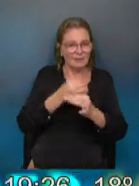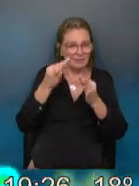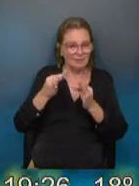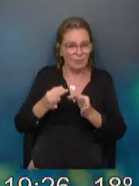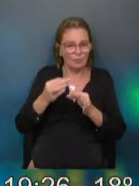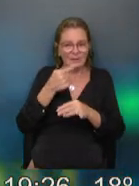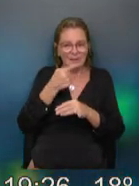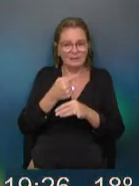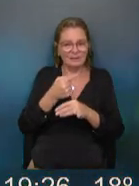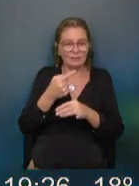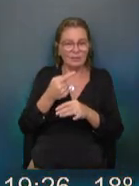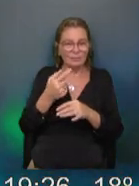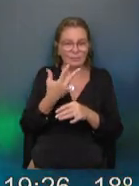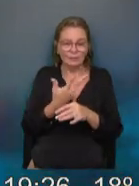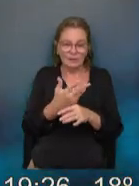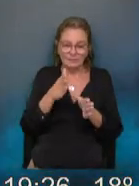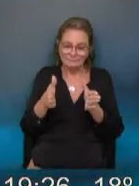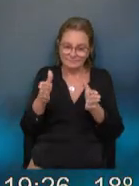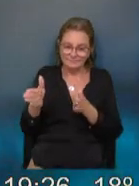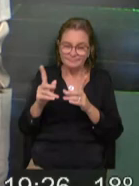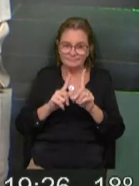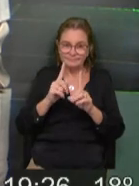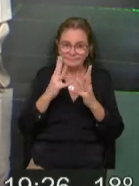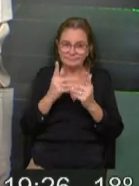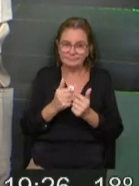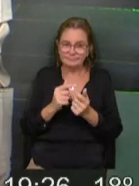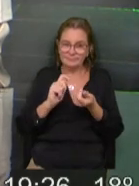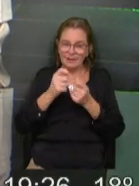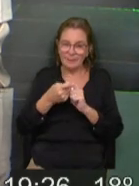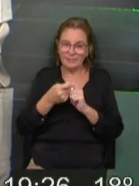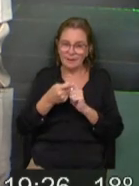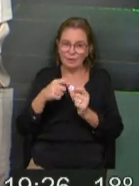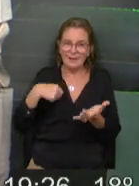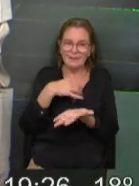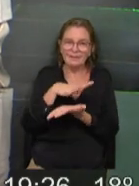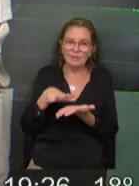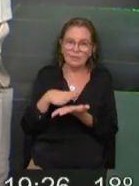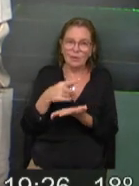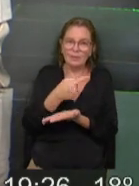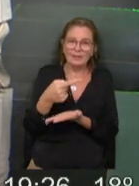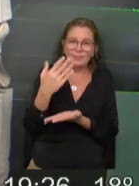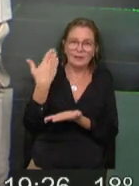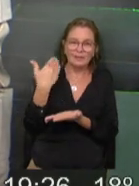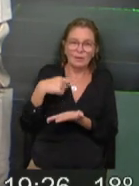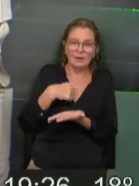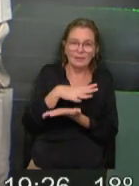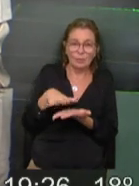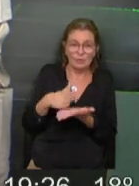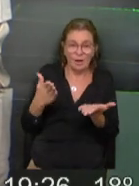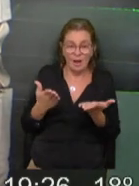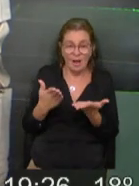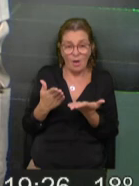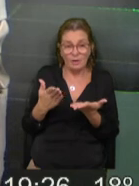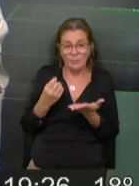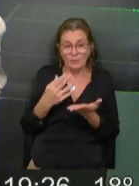llama. Entonces, tenés como esos tres factores que de alguna manera cambiaron totalmente la situación que teníamos una semana atrás con la situación que tenemos hoy,